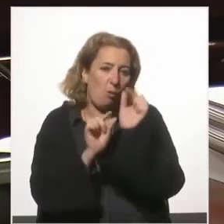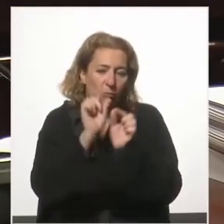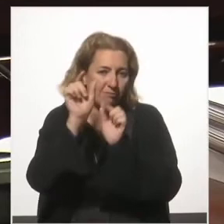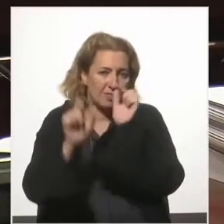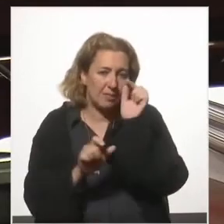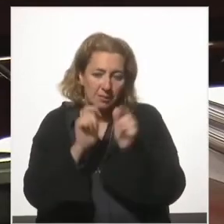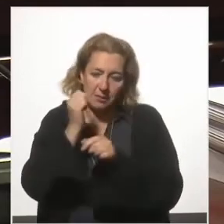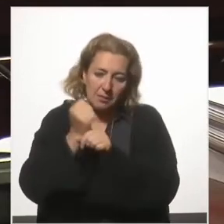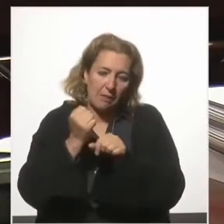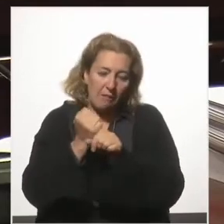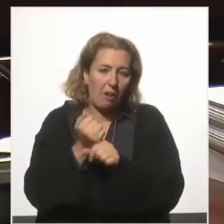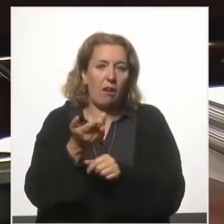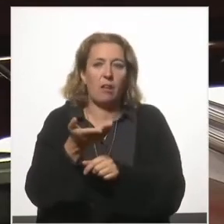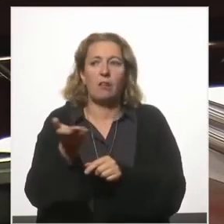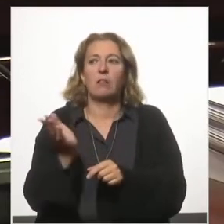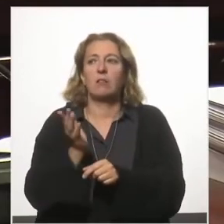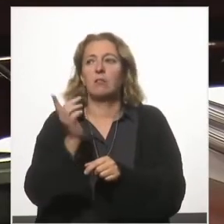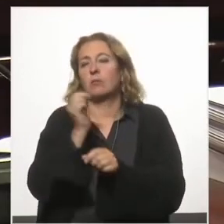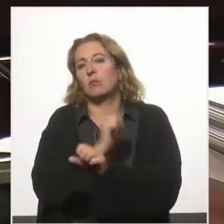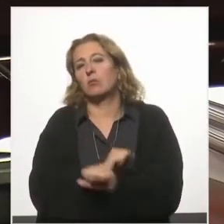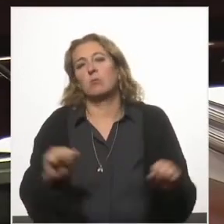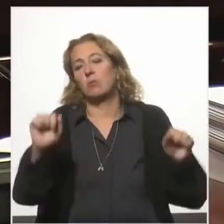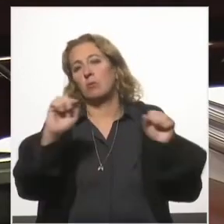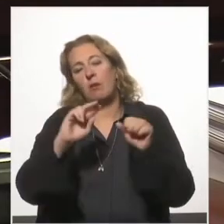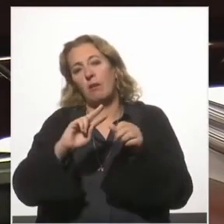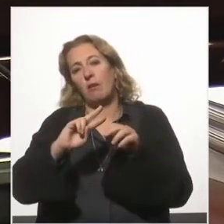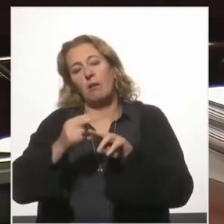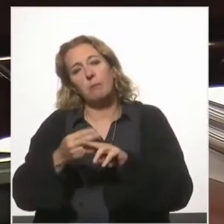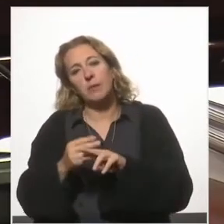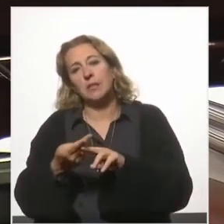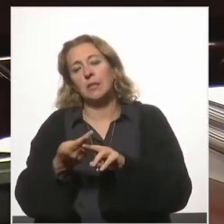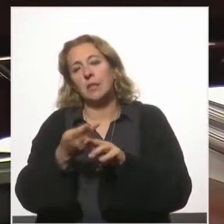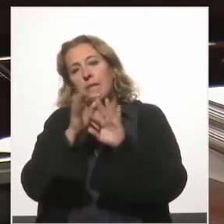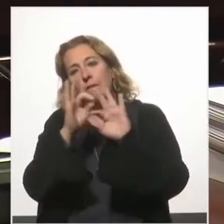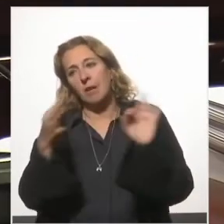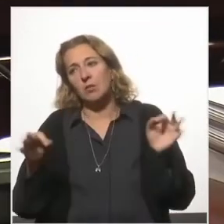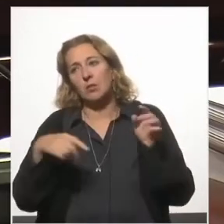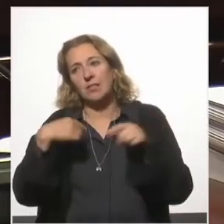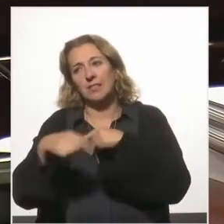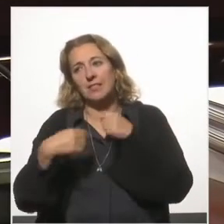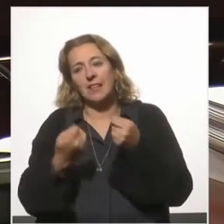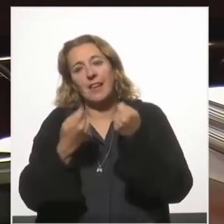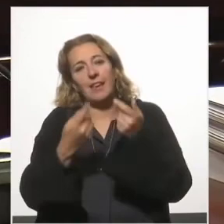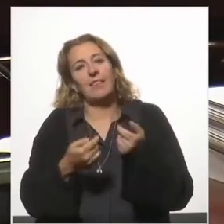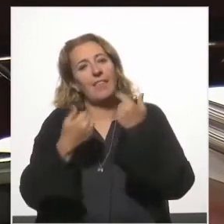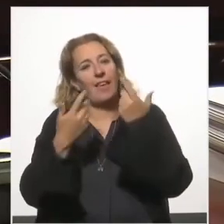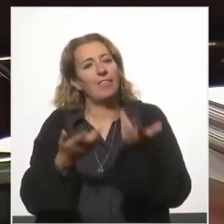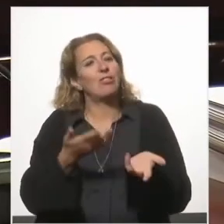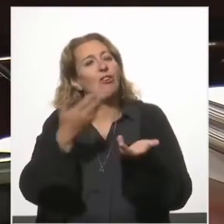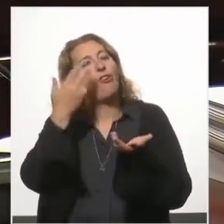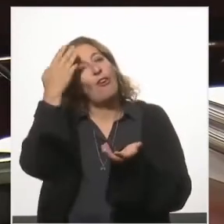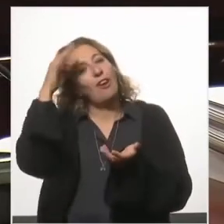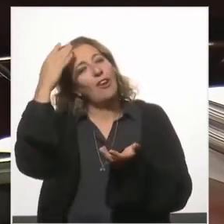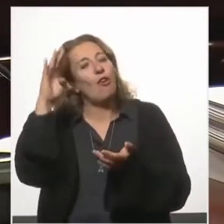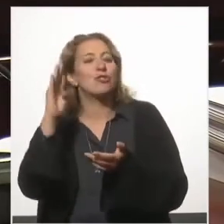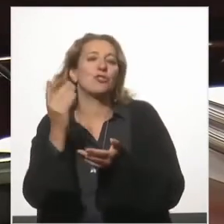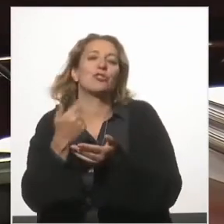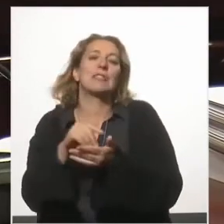no será posible repetir aquellos versos de que sigue dando criollos el tiempo.